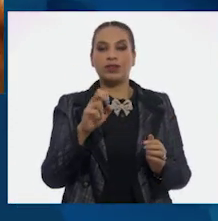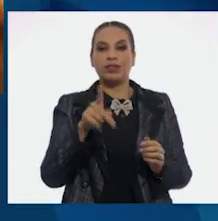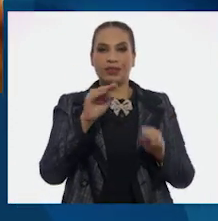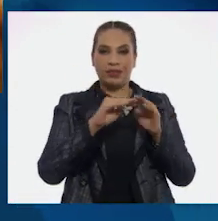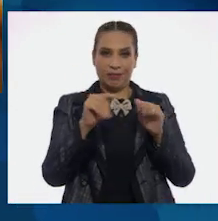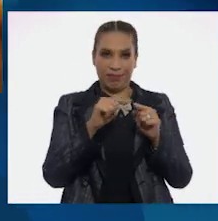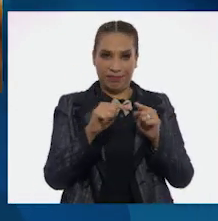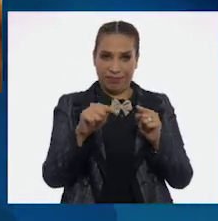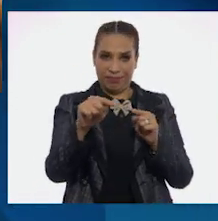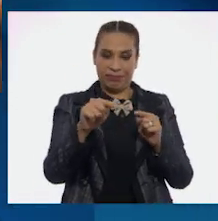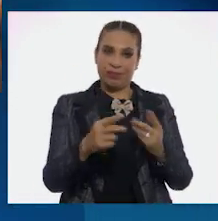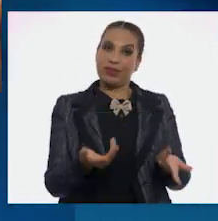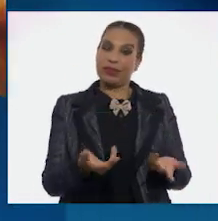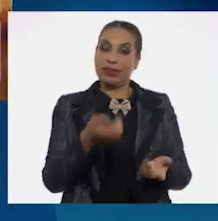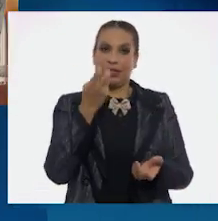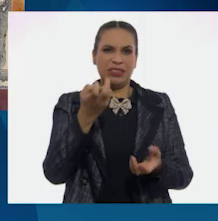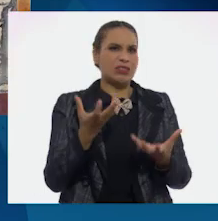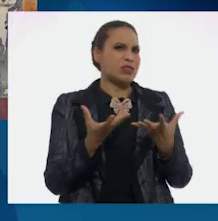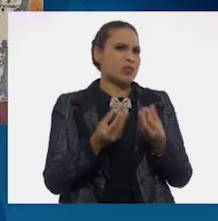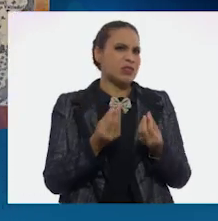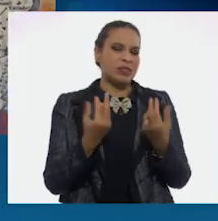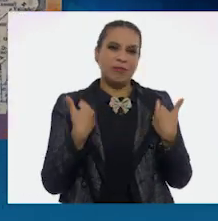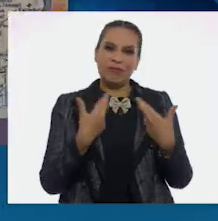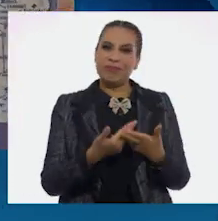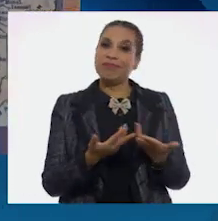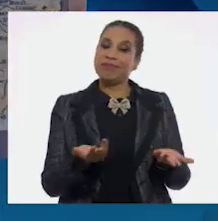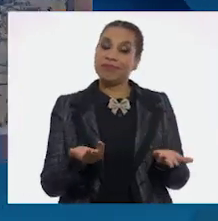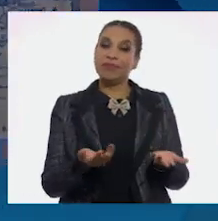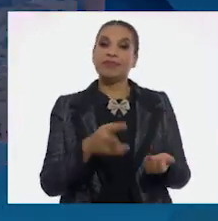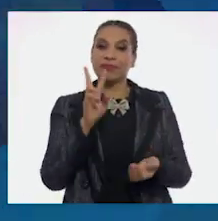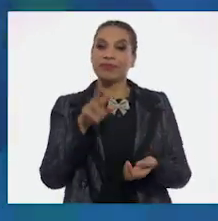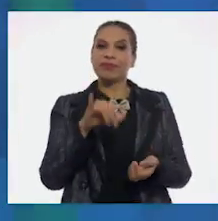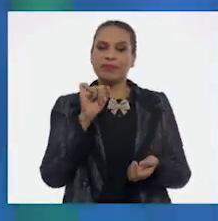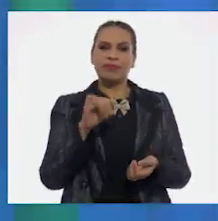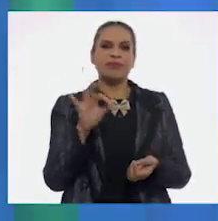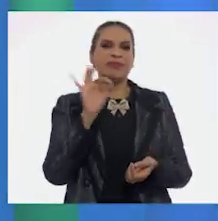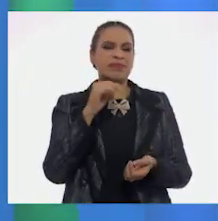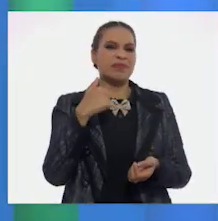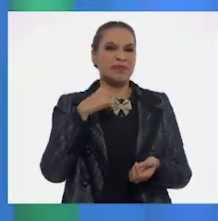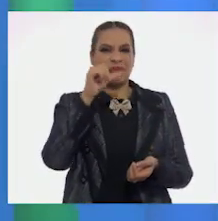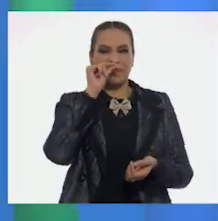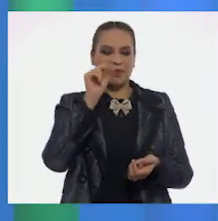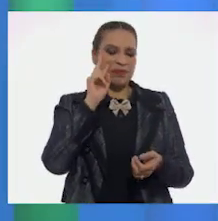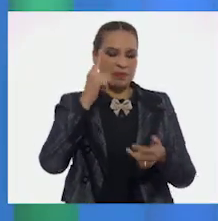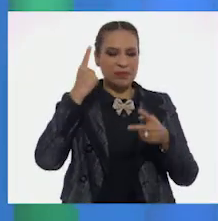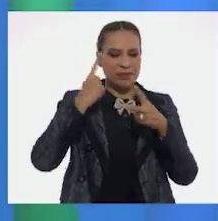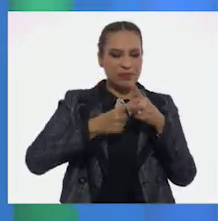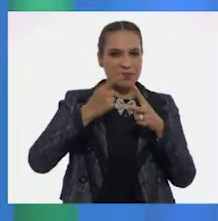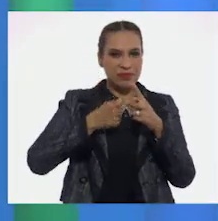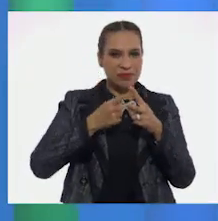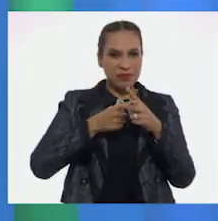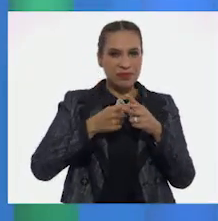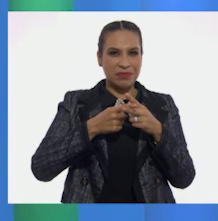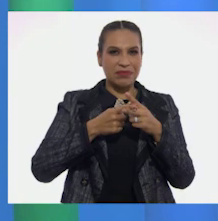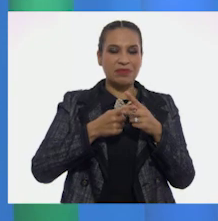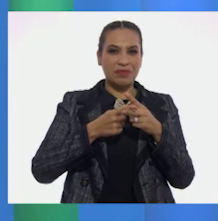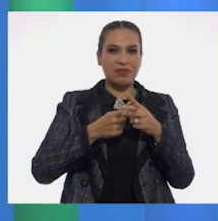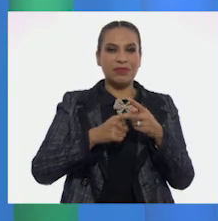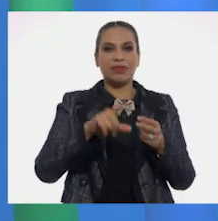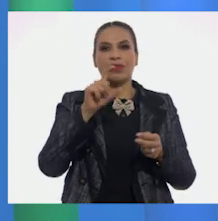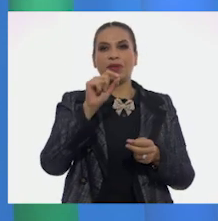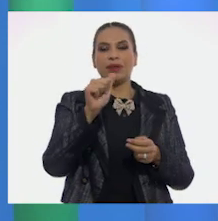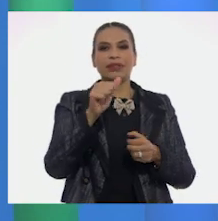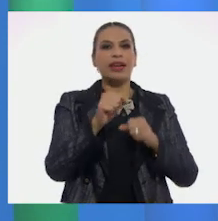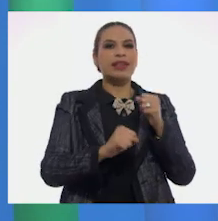kilómetros. ¡Wow! Eso es mucho, maestra. Híjole, si no me fallan las cuentas, a ver,